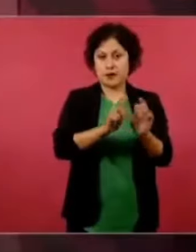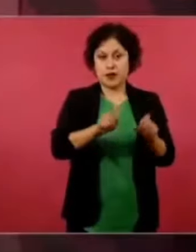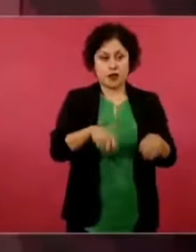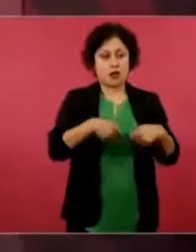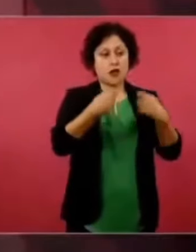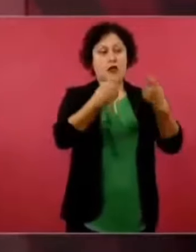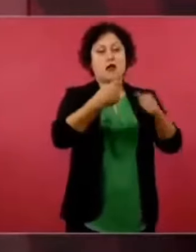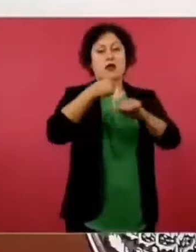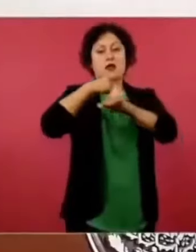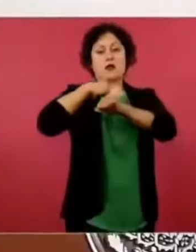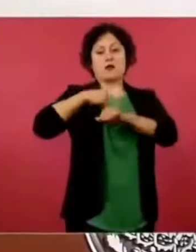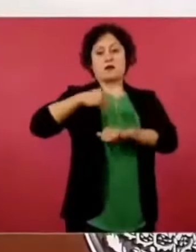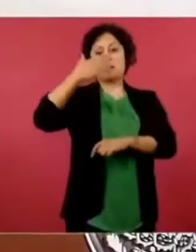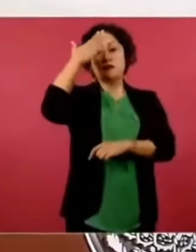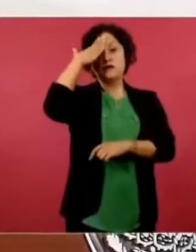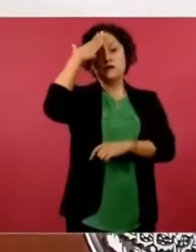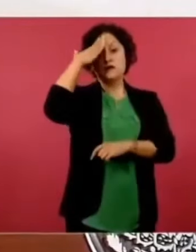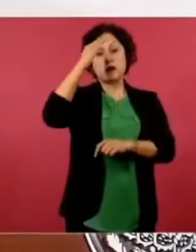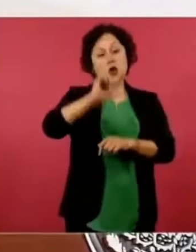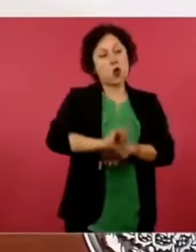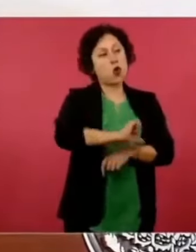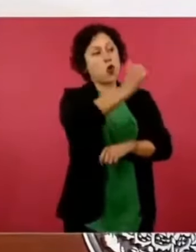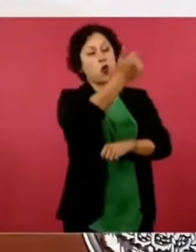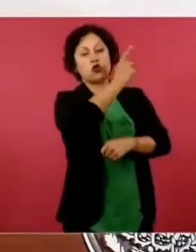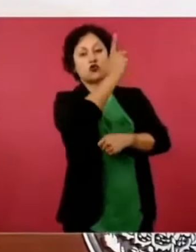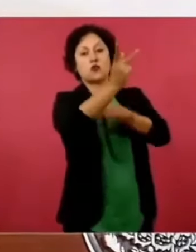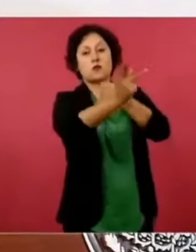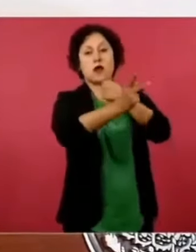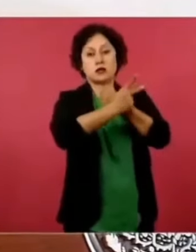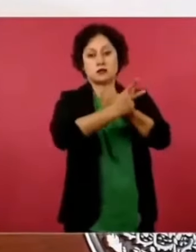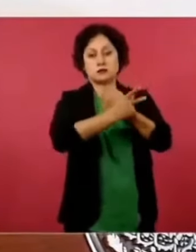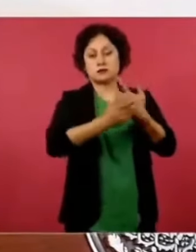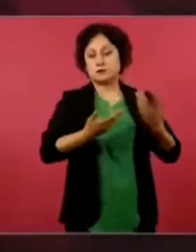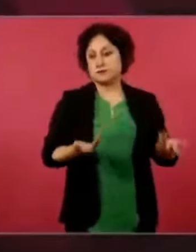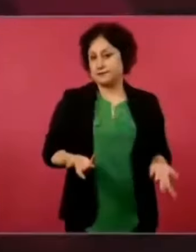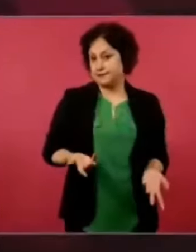a agencias extranjeras